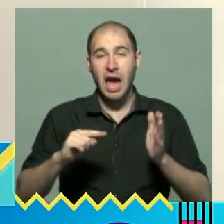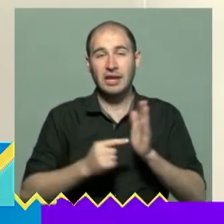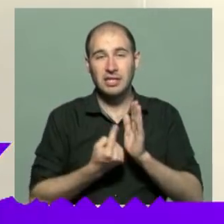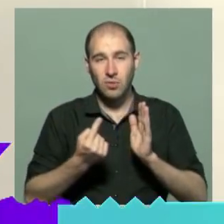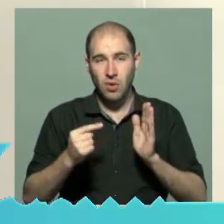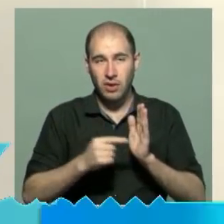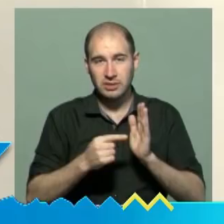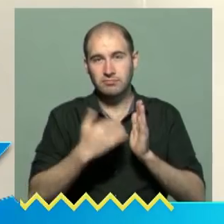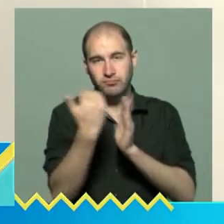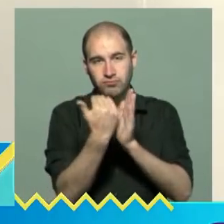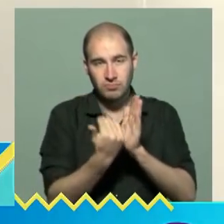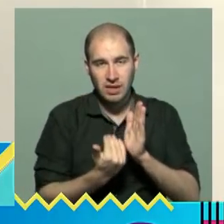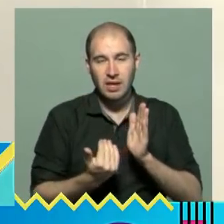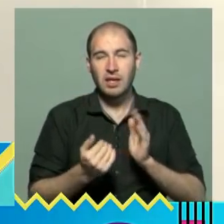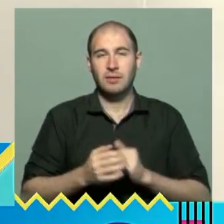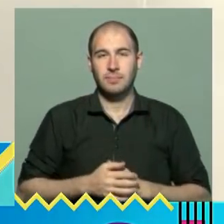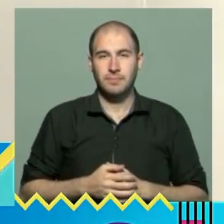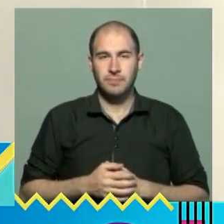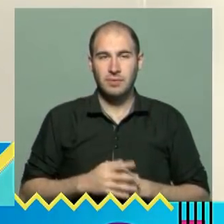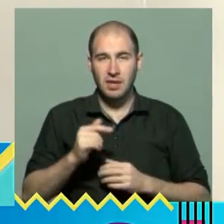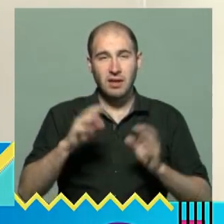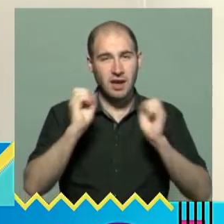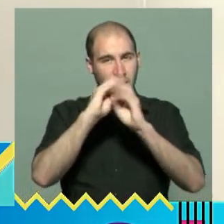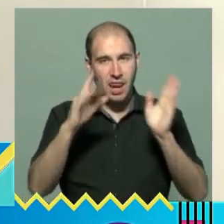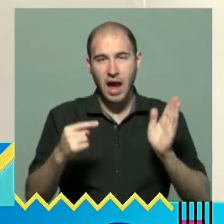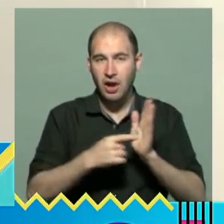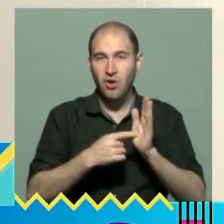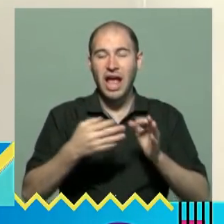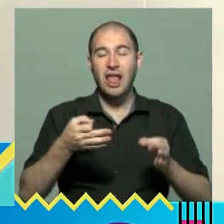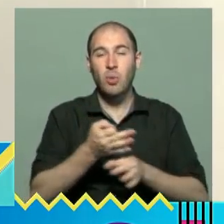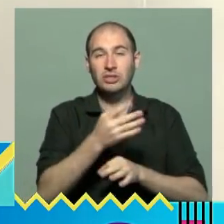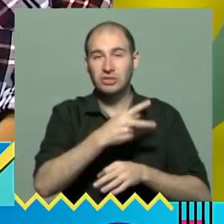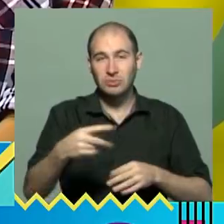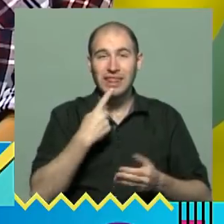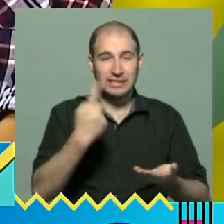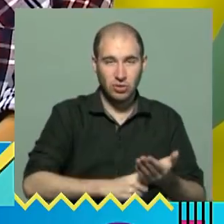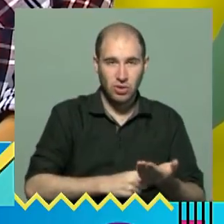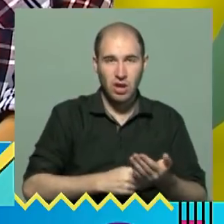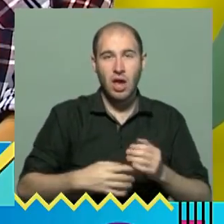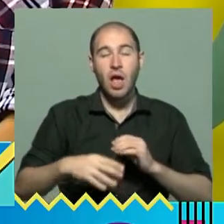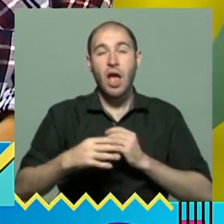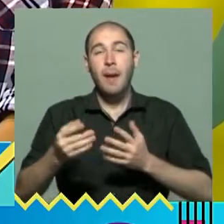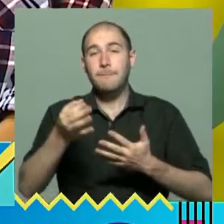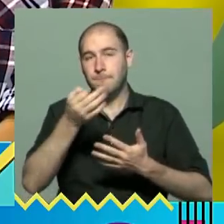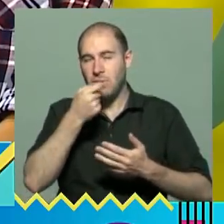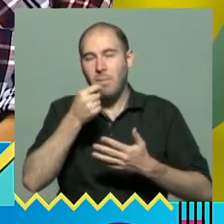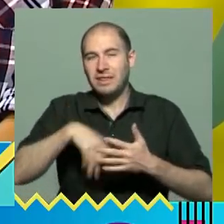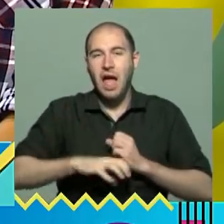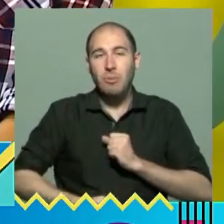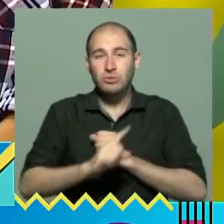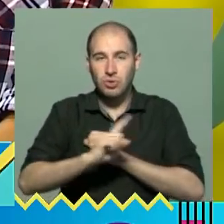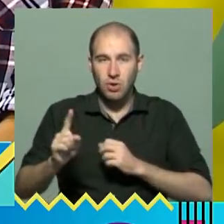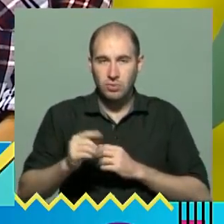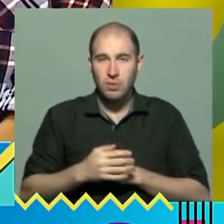artículo lo va especificando, lo va desglosando, que es muy clara, que es educación sexual para decidir, anticonceptivos para no abortar. O sea,